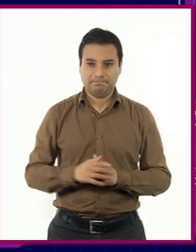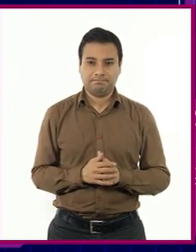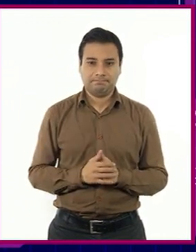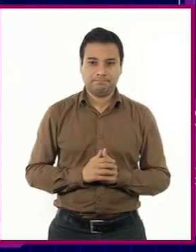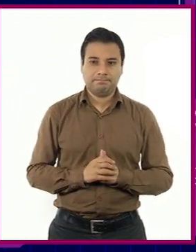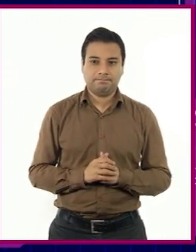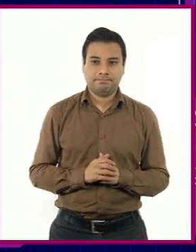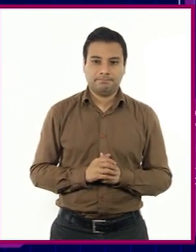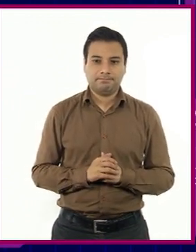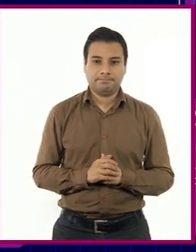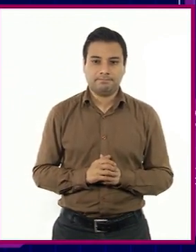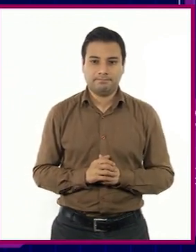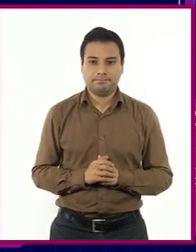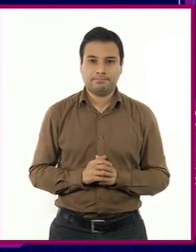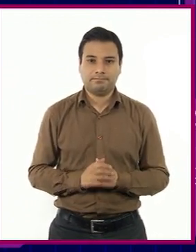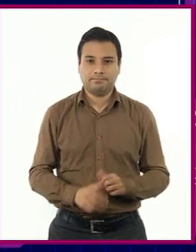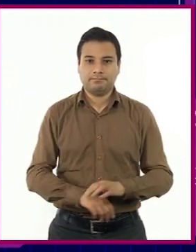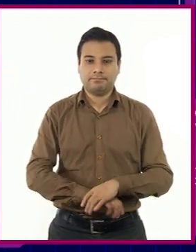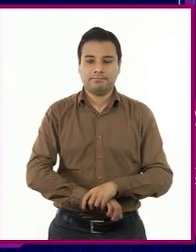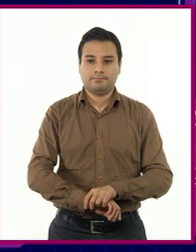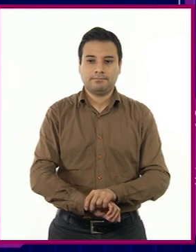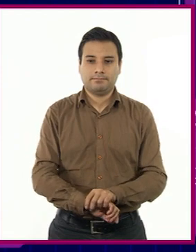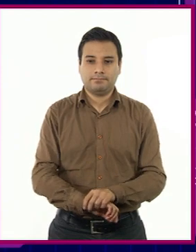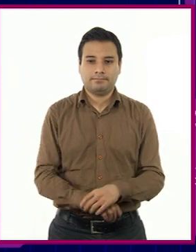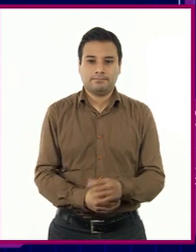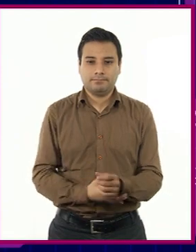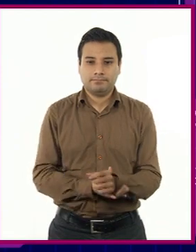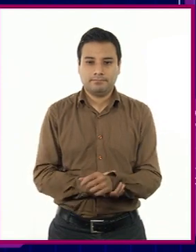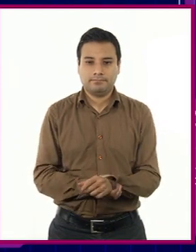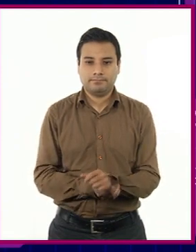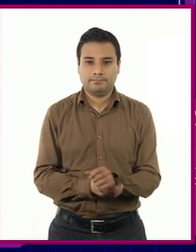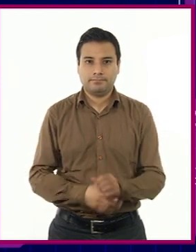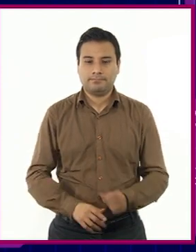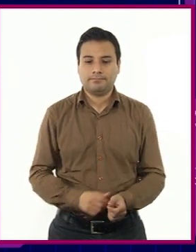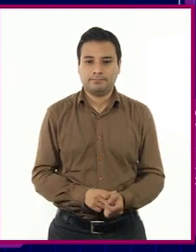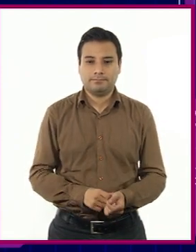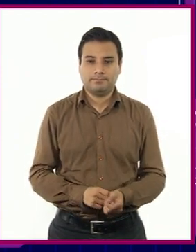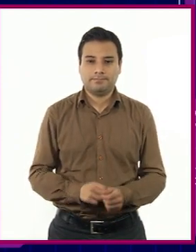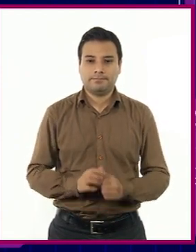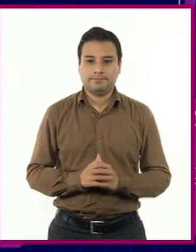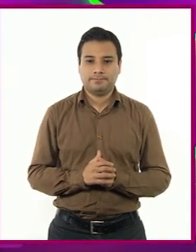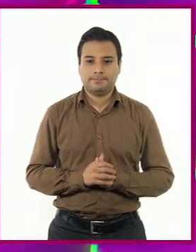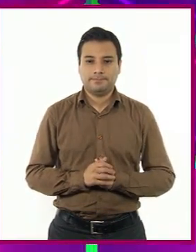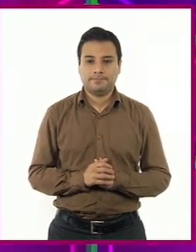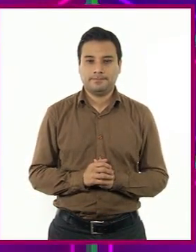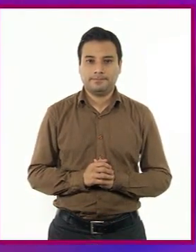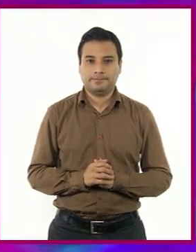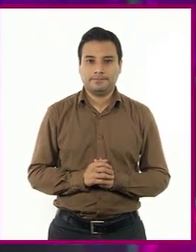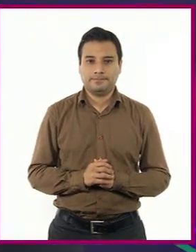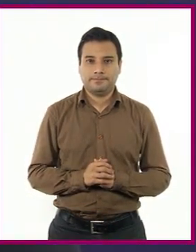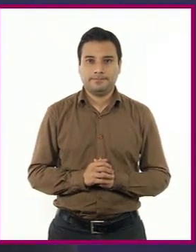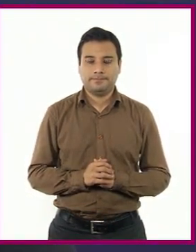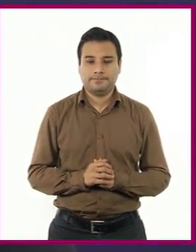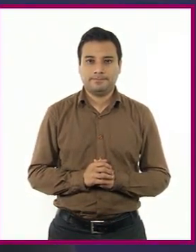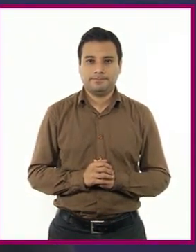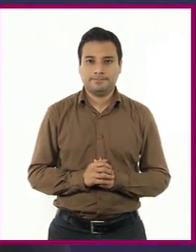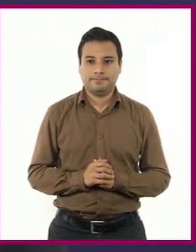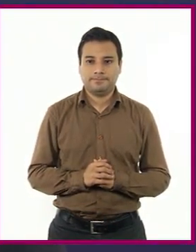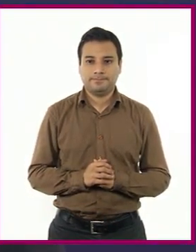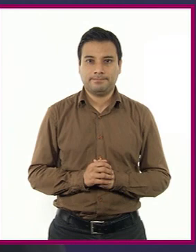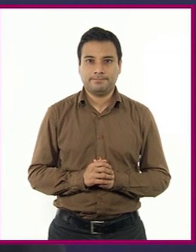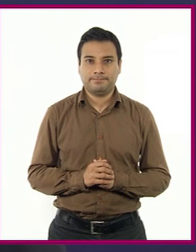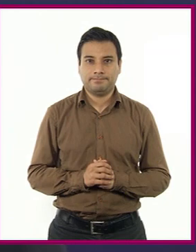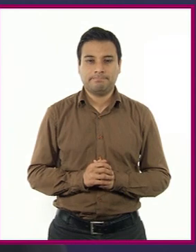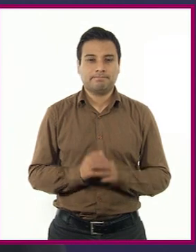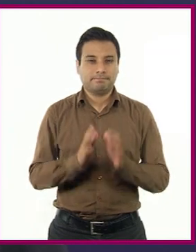A es igual al ángulo D y el ángulo B es igual al ángulo C. Así